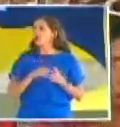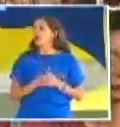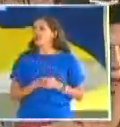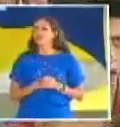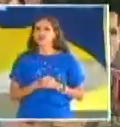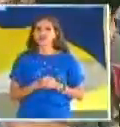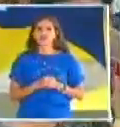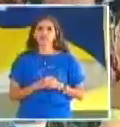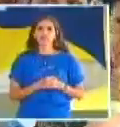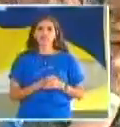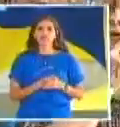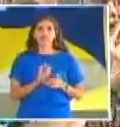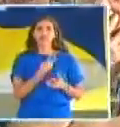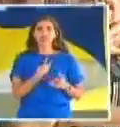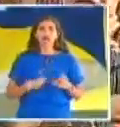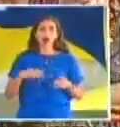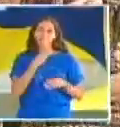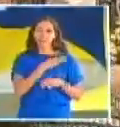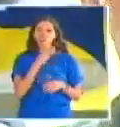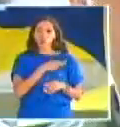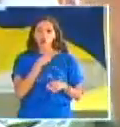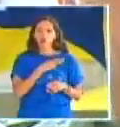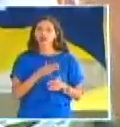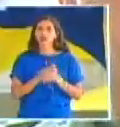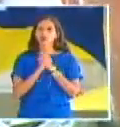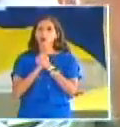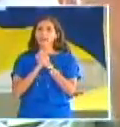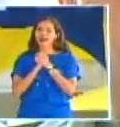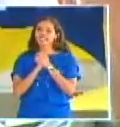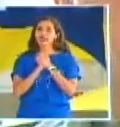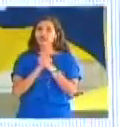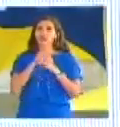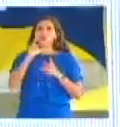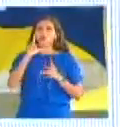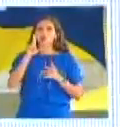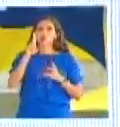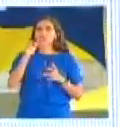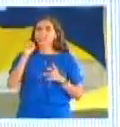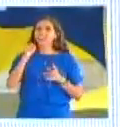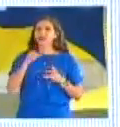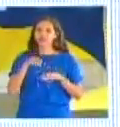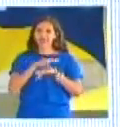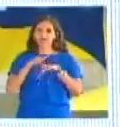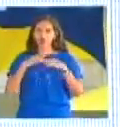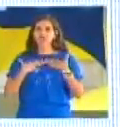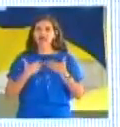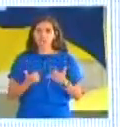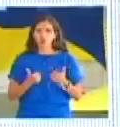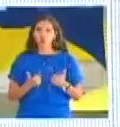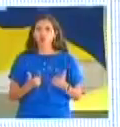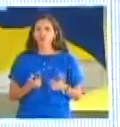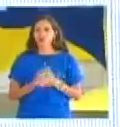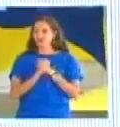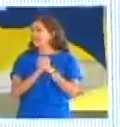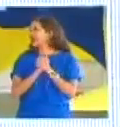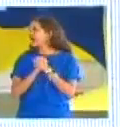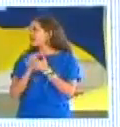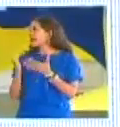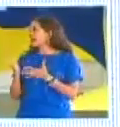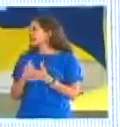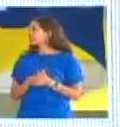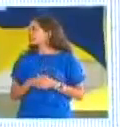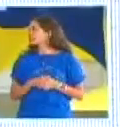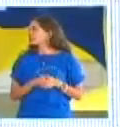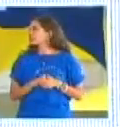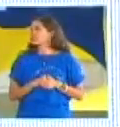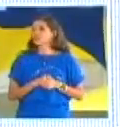República para las Misiones. Compañero Luis López, nuestro ministro de Salud, que es un gran camarada.